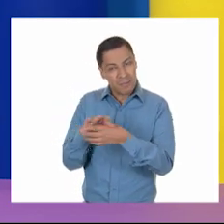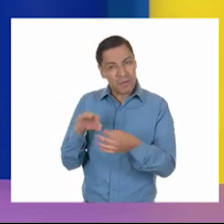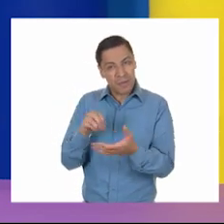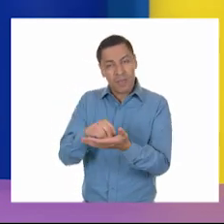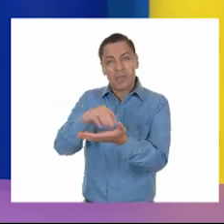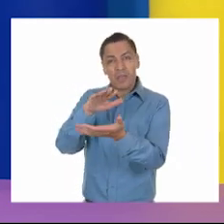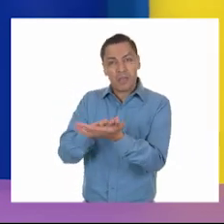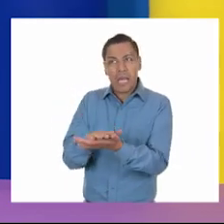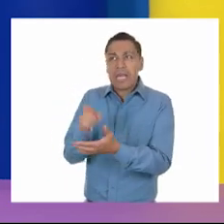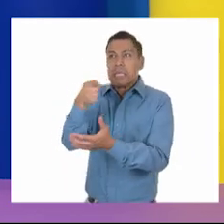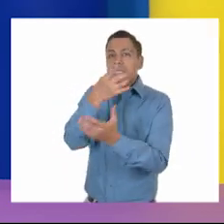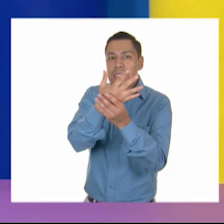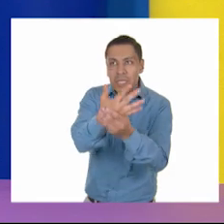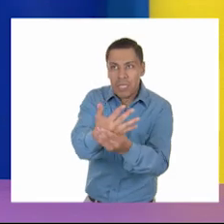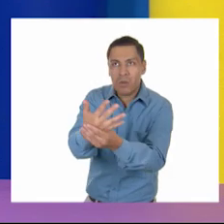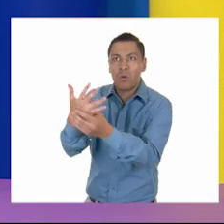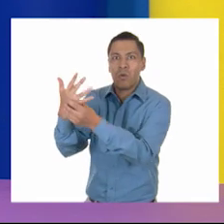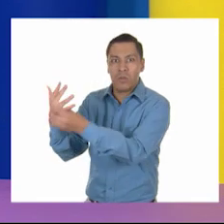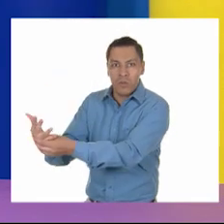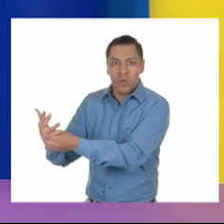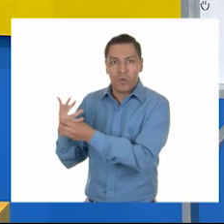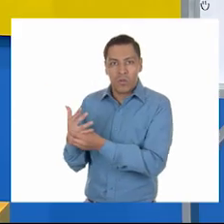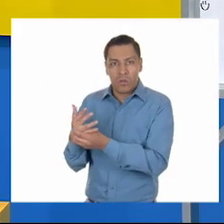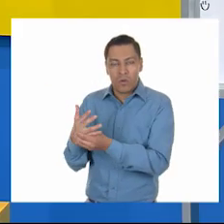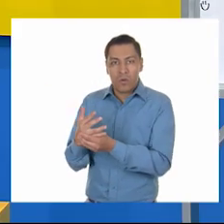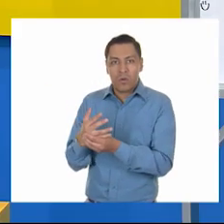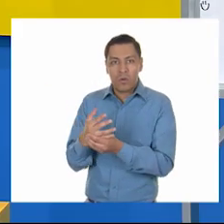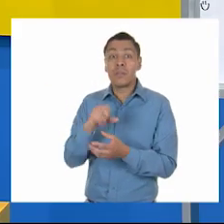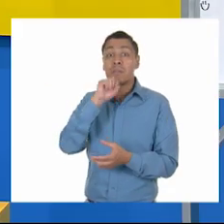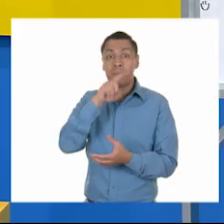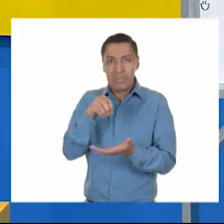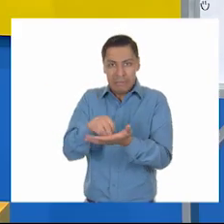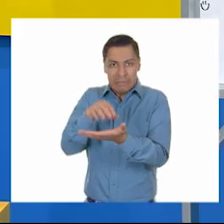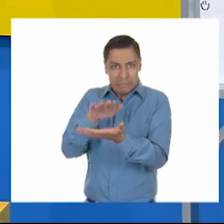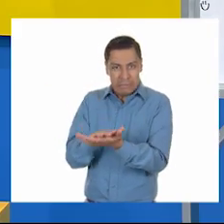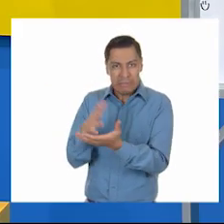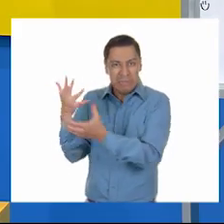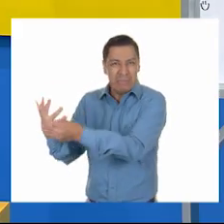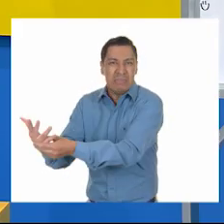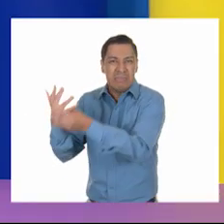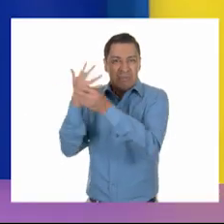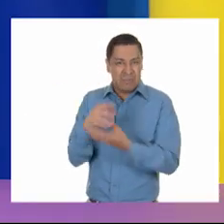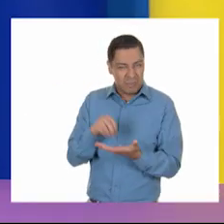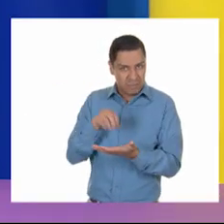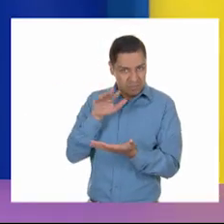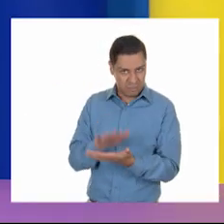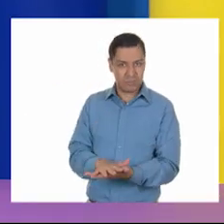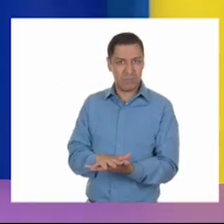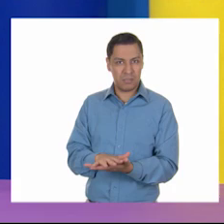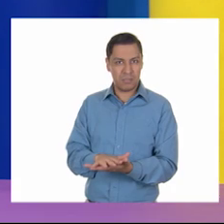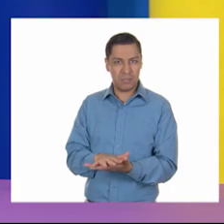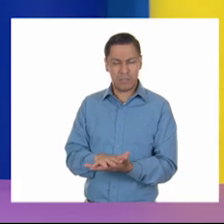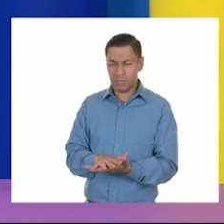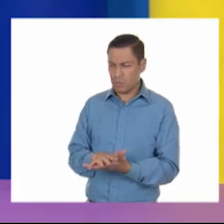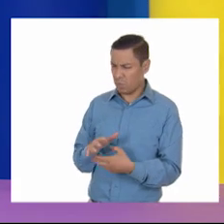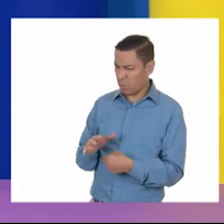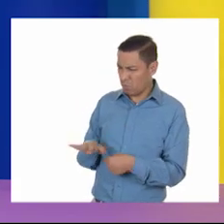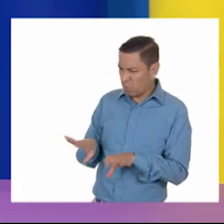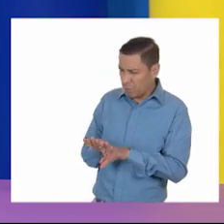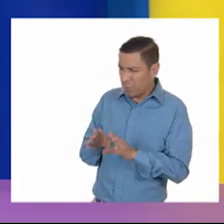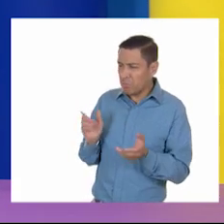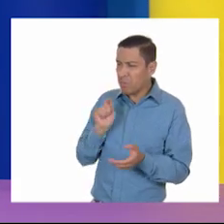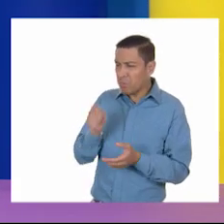puso dos citas textuales. Exacto, Raulito. ¿Y cómo lo sabes? Porque es lo que está entre comillas.